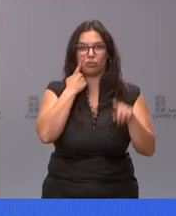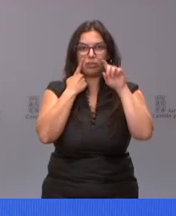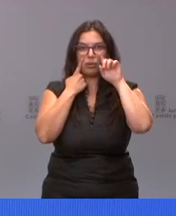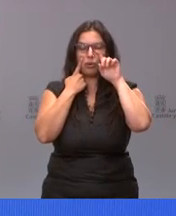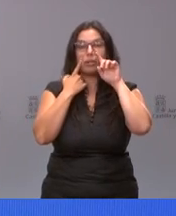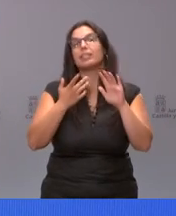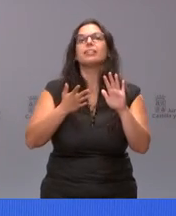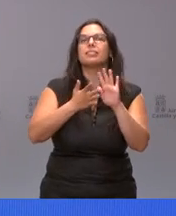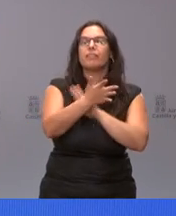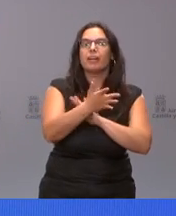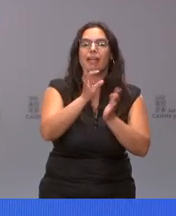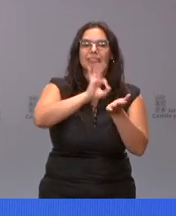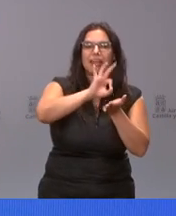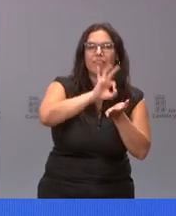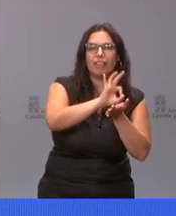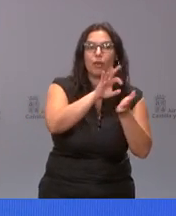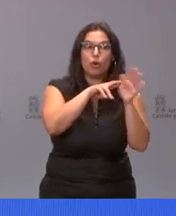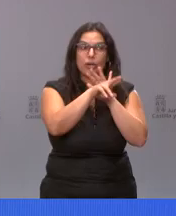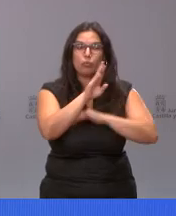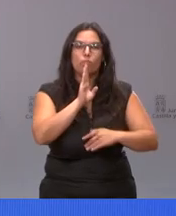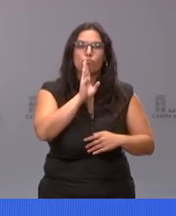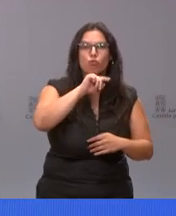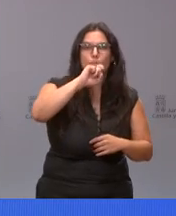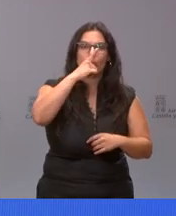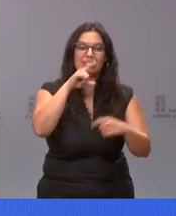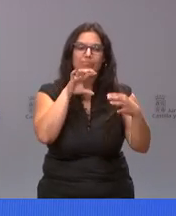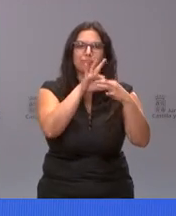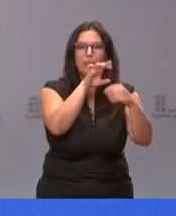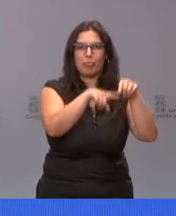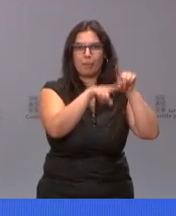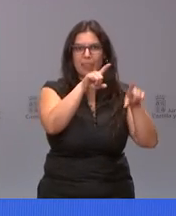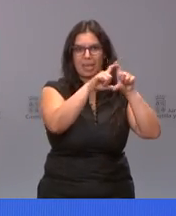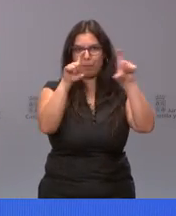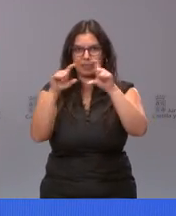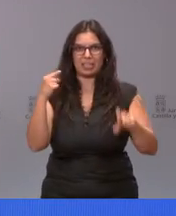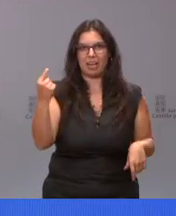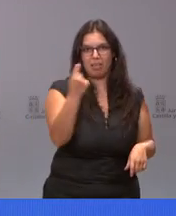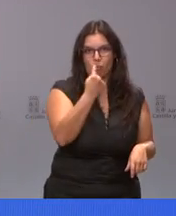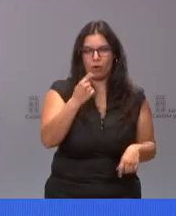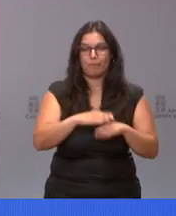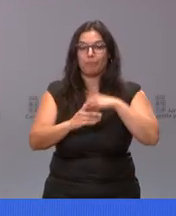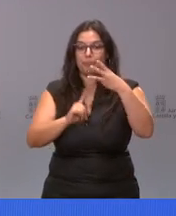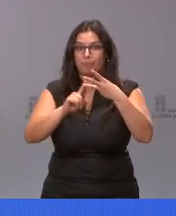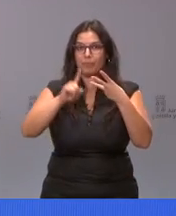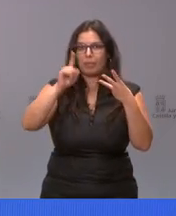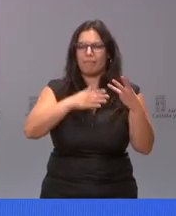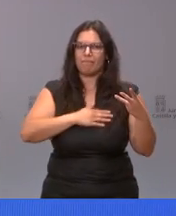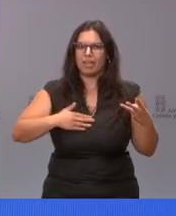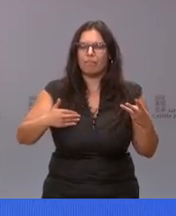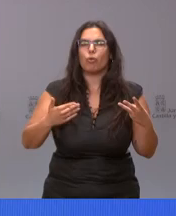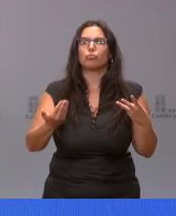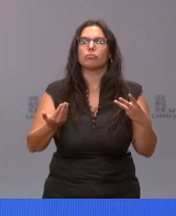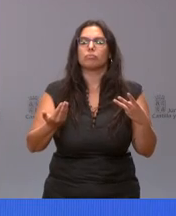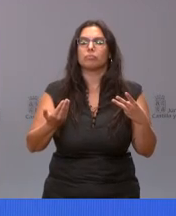los instrumentos y servicios más adecuados a cada empresa. En tercer lugar, queremos hacer participar